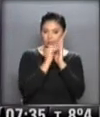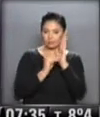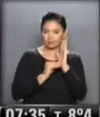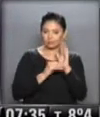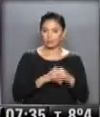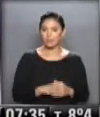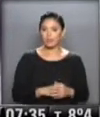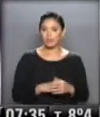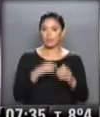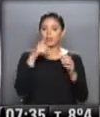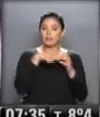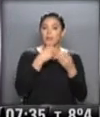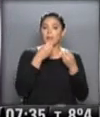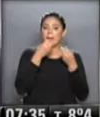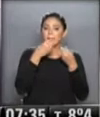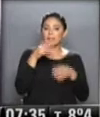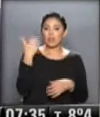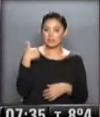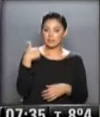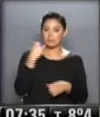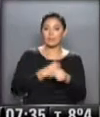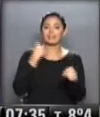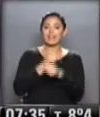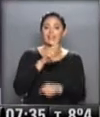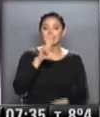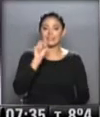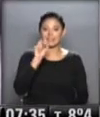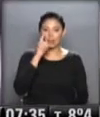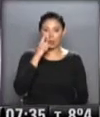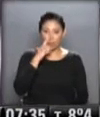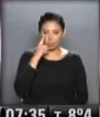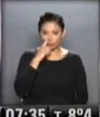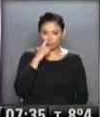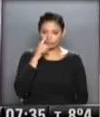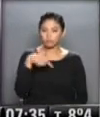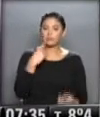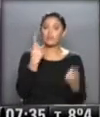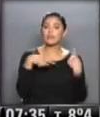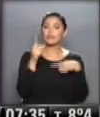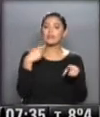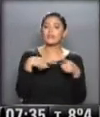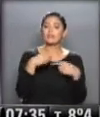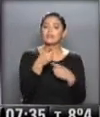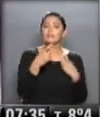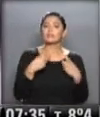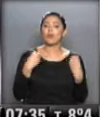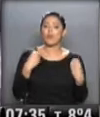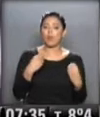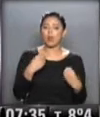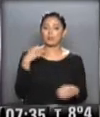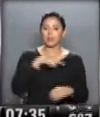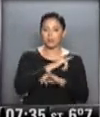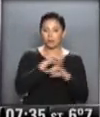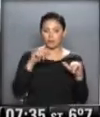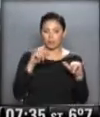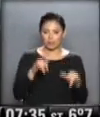habilitarse a partir de hacer y que va a estar abierto hasta el 30 de junio cuáles son los trámites que hay que hacer qué es lo que hay que saber se lo contamos